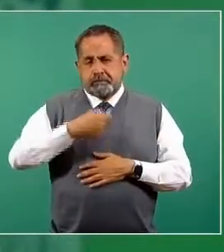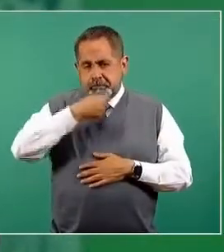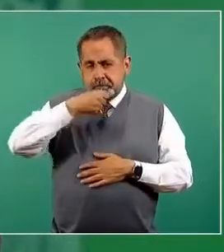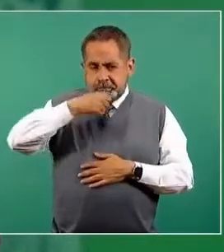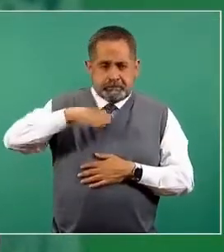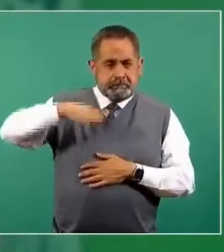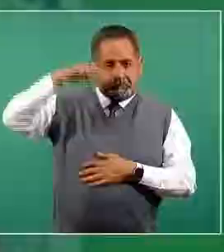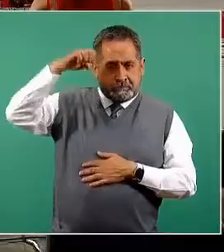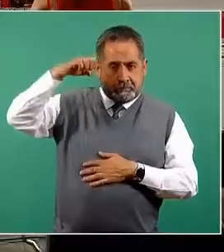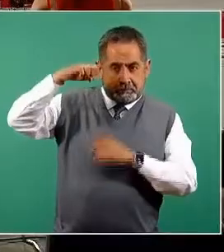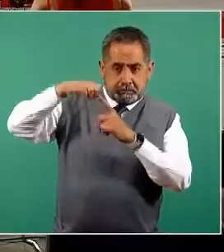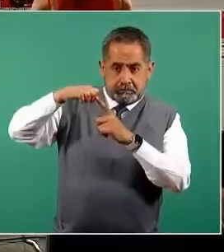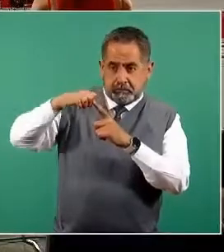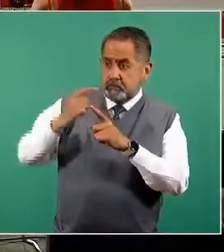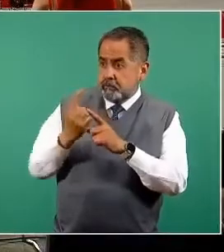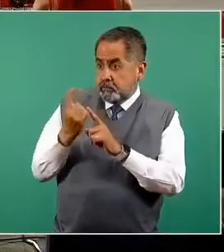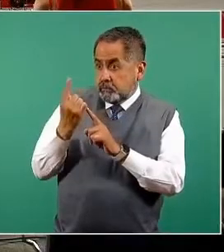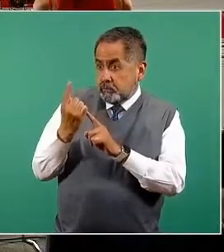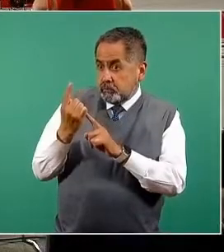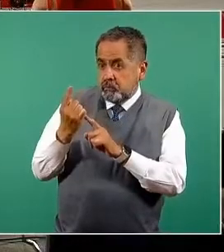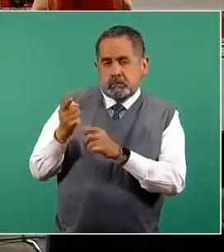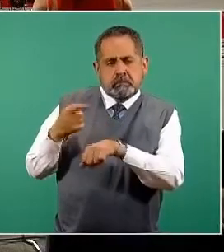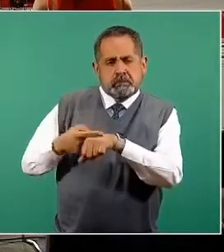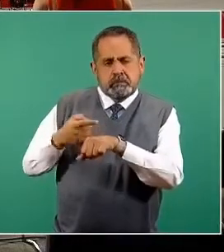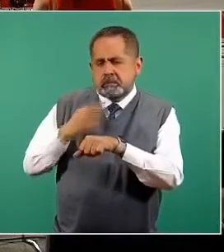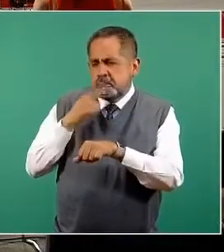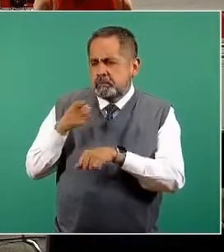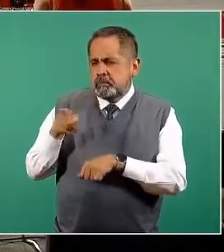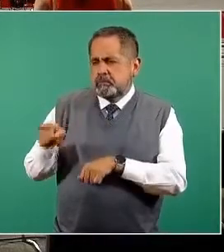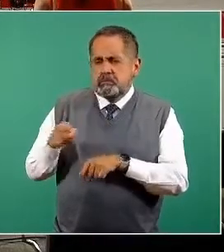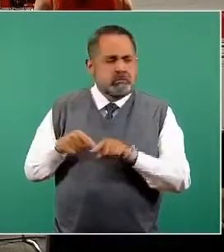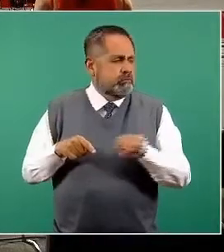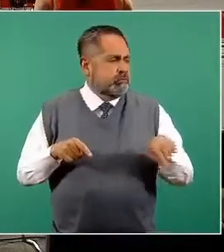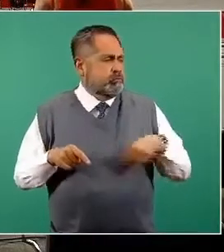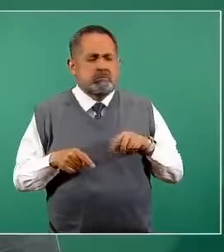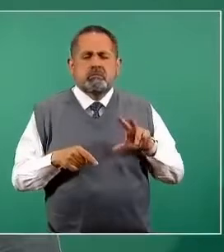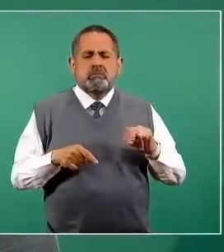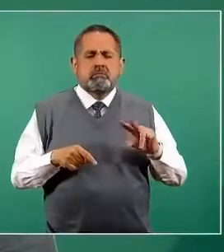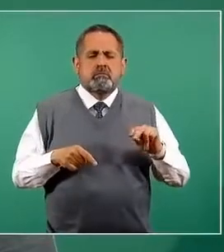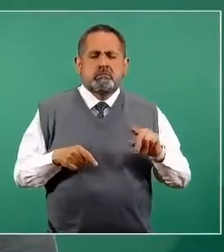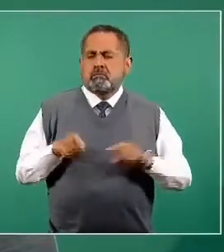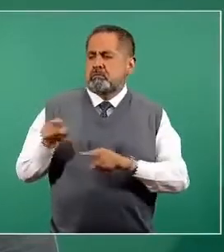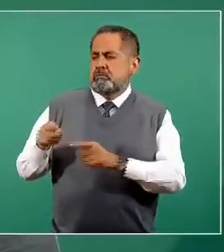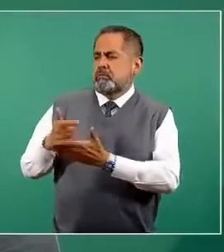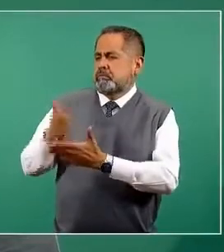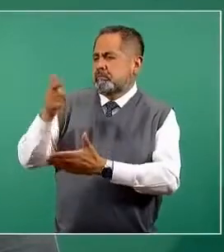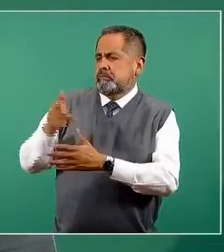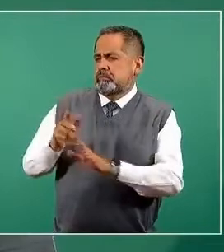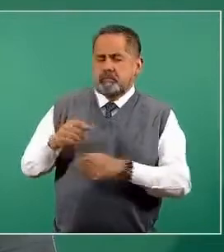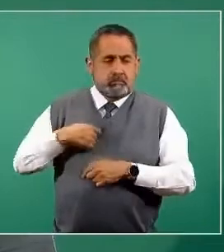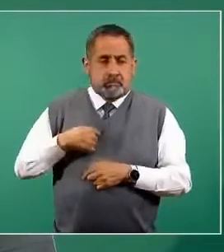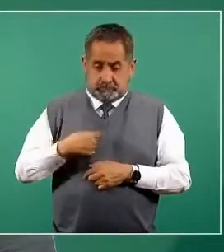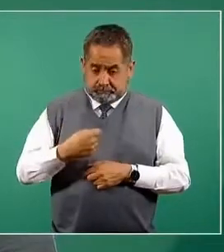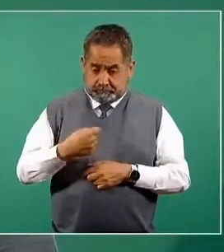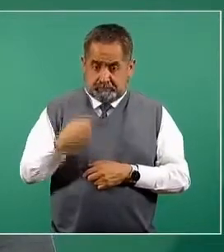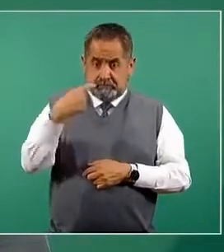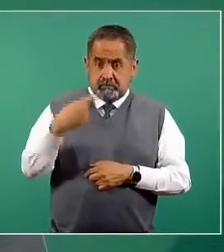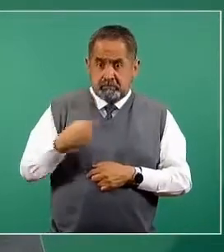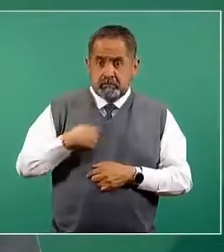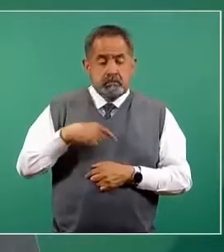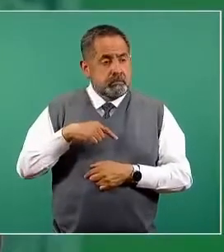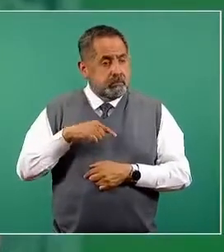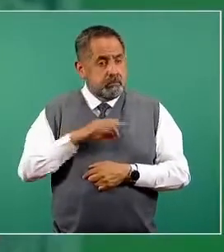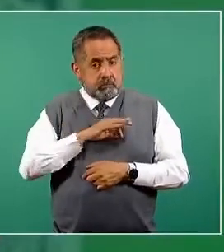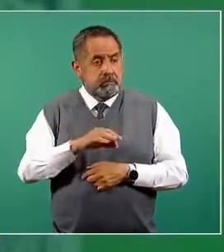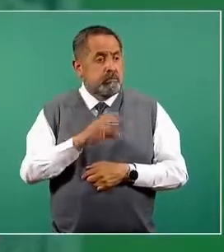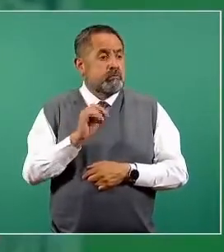edad es la única que se puede enfermar o complicarse si se enferma de COVID-19. A veces es la persona